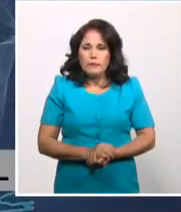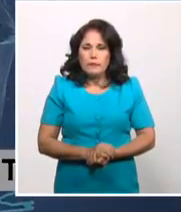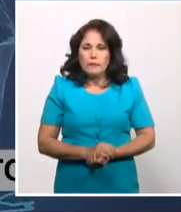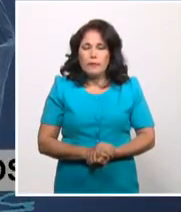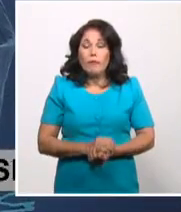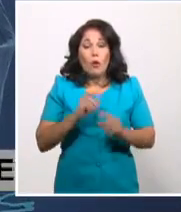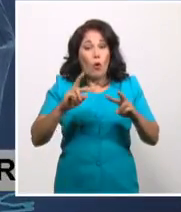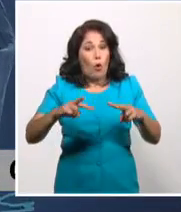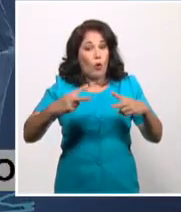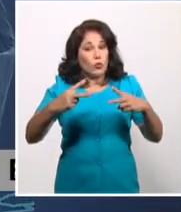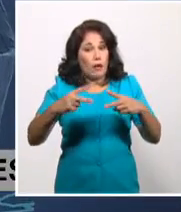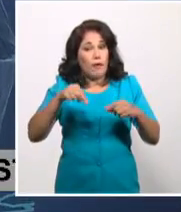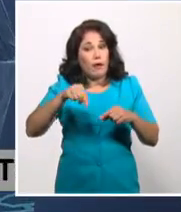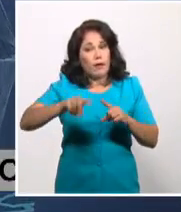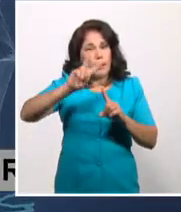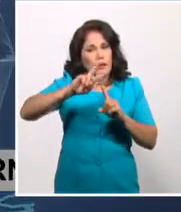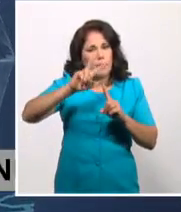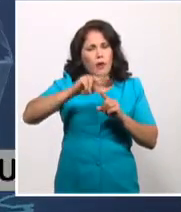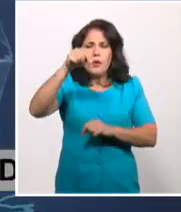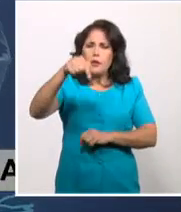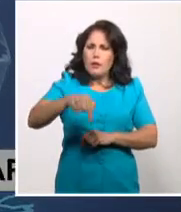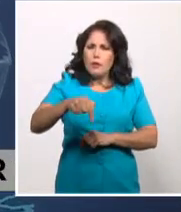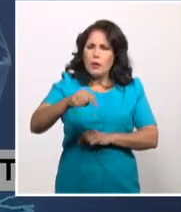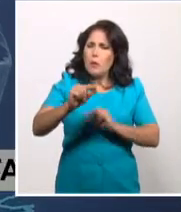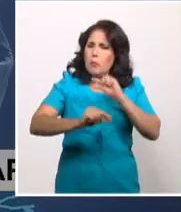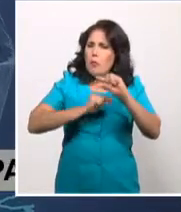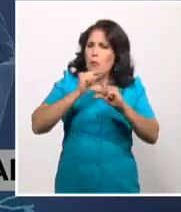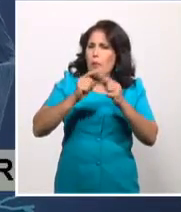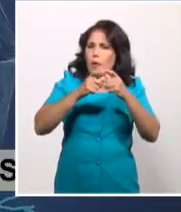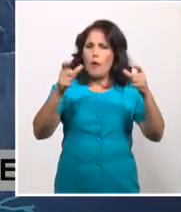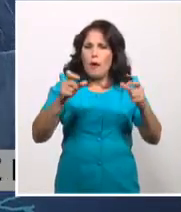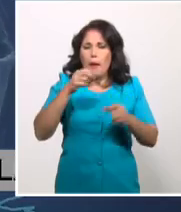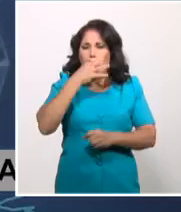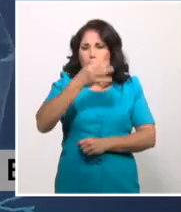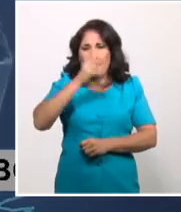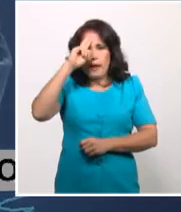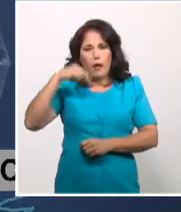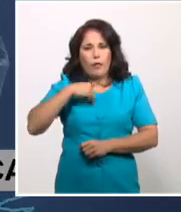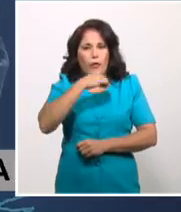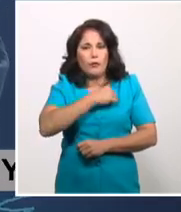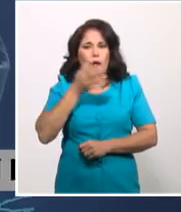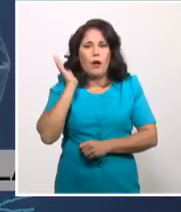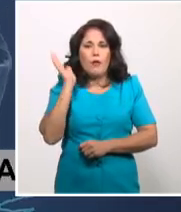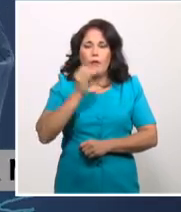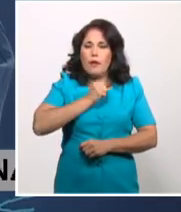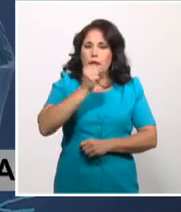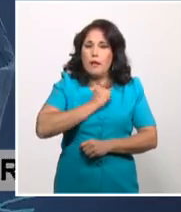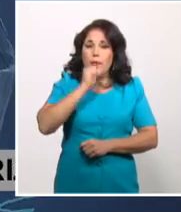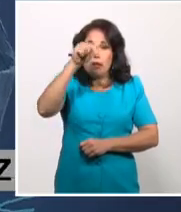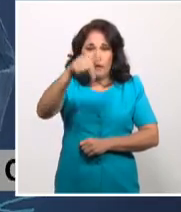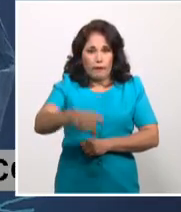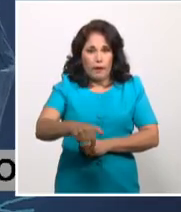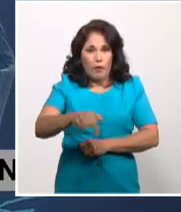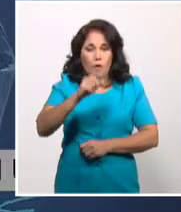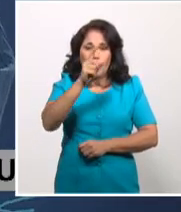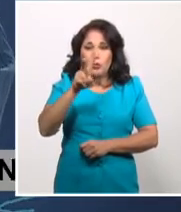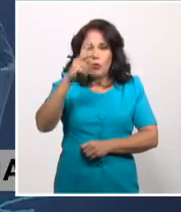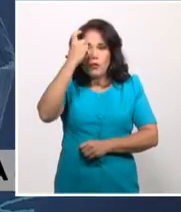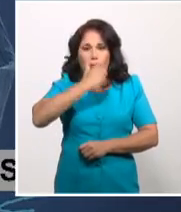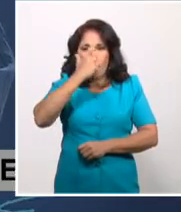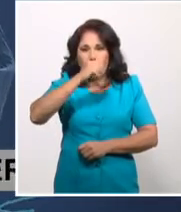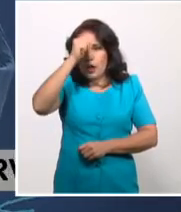Volvemos al estudio y ahora les actualizamos a grandes rasgos lo que explicaba el doctor Durán en la conferencia de prensa del día de hoy, del día 12 de abril, domingo 12